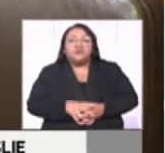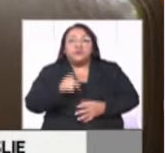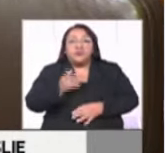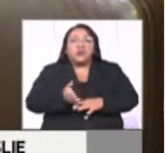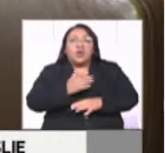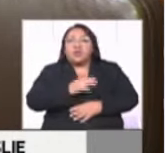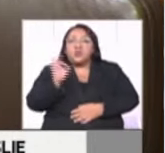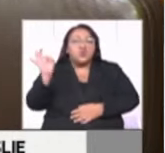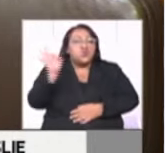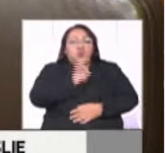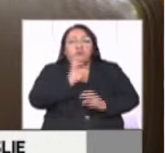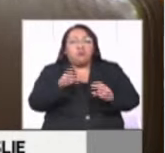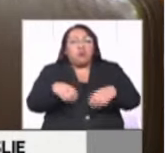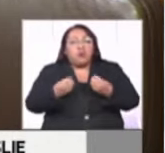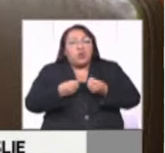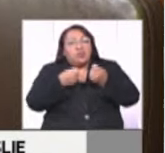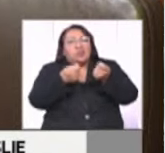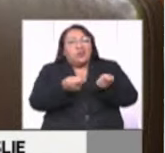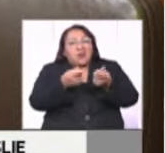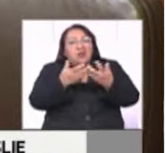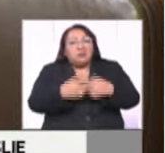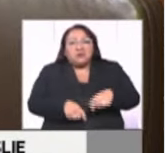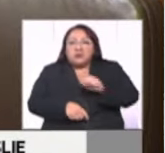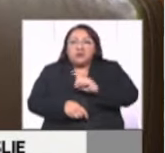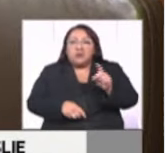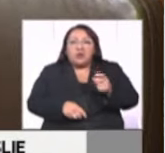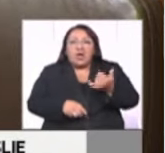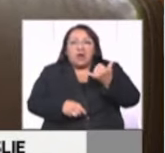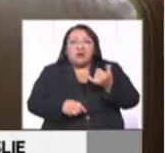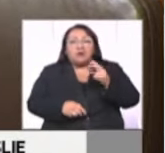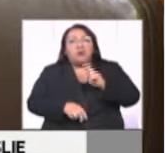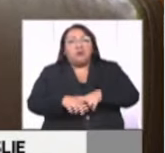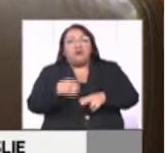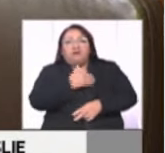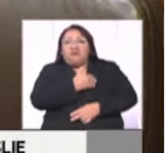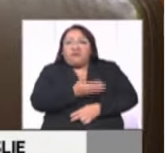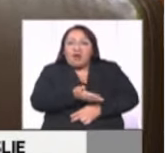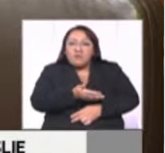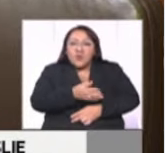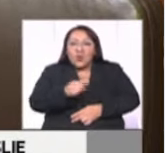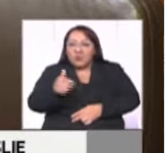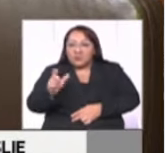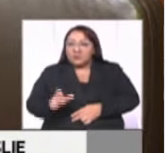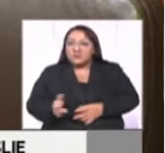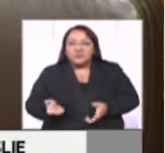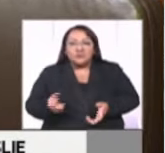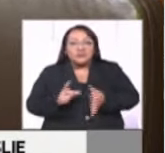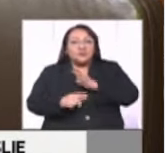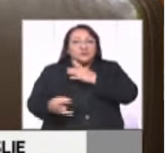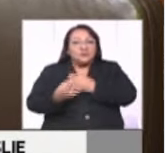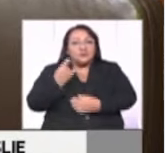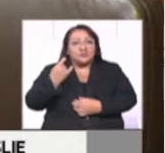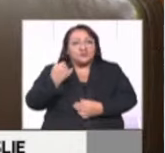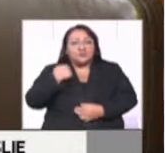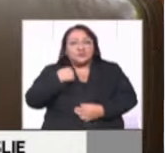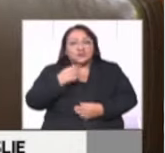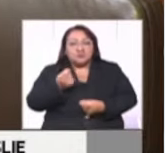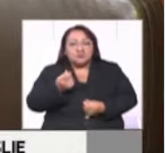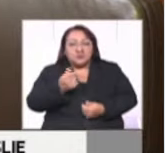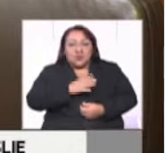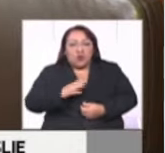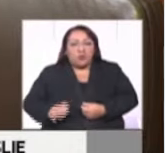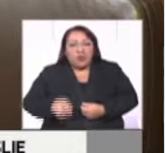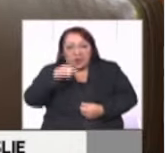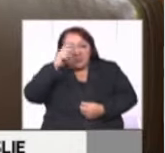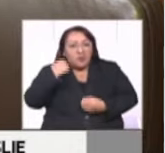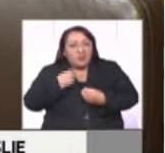debió entregarse de manera directa, pretender favorecer a un tercero y perjudicar recursos del Estado, cuando